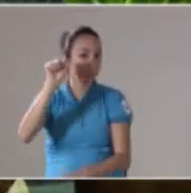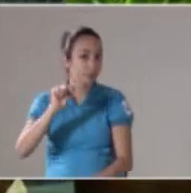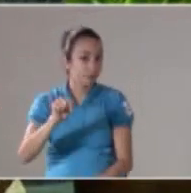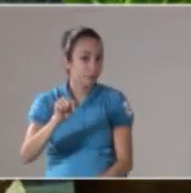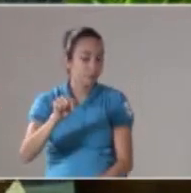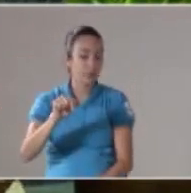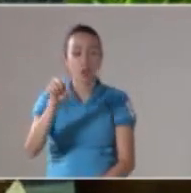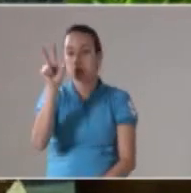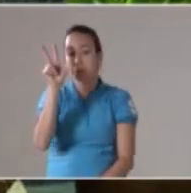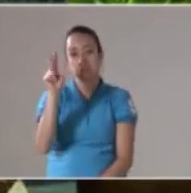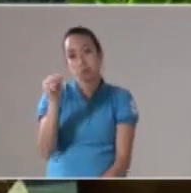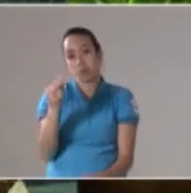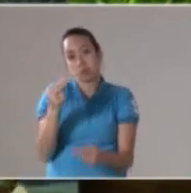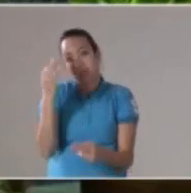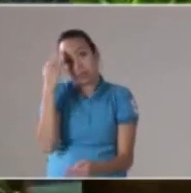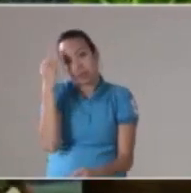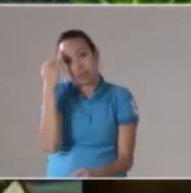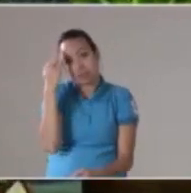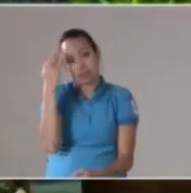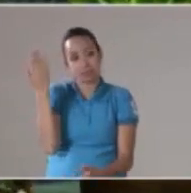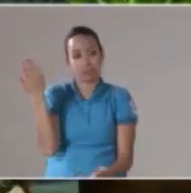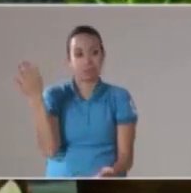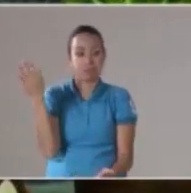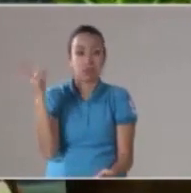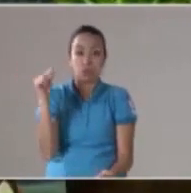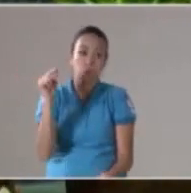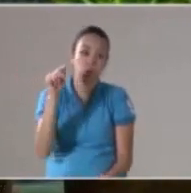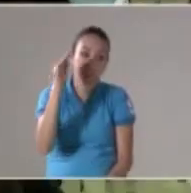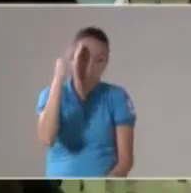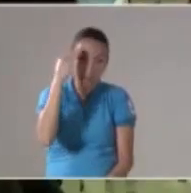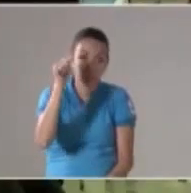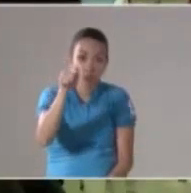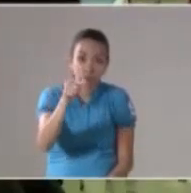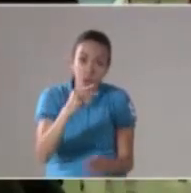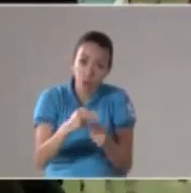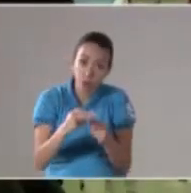No sabes tu propio nombre. Yo tampoco.